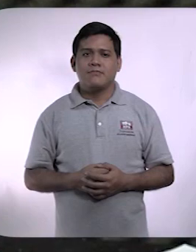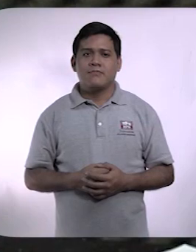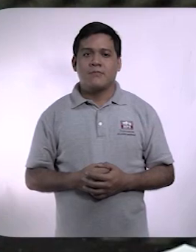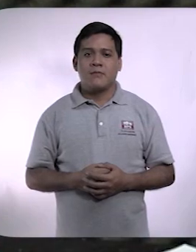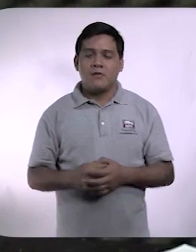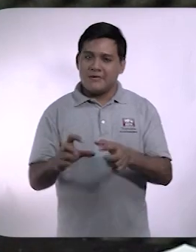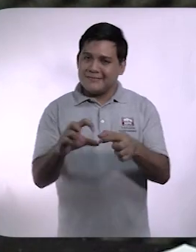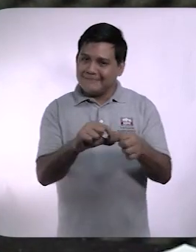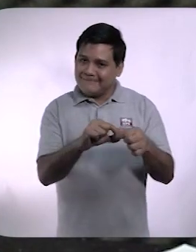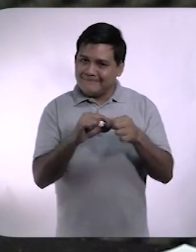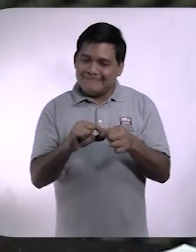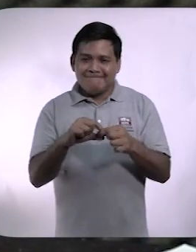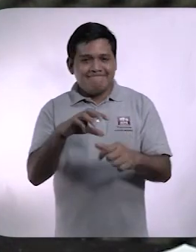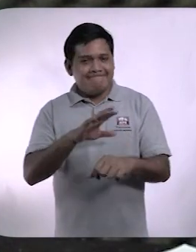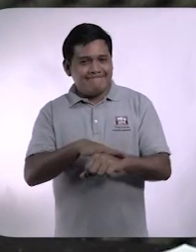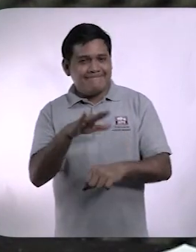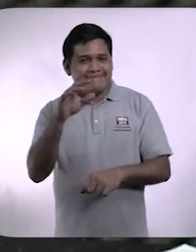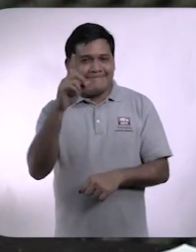el más difícil